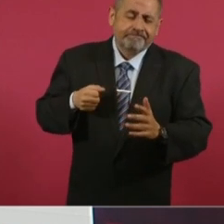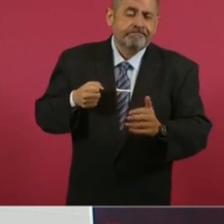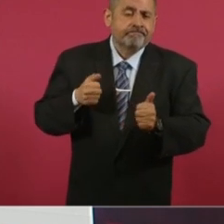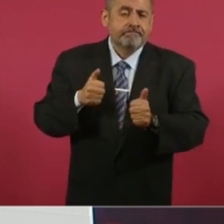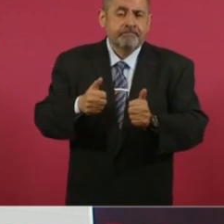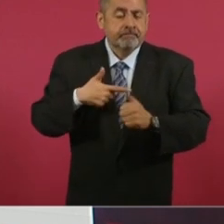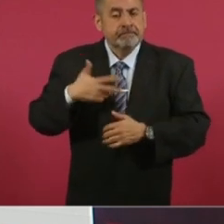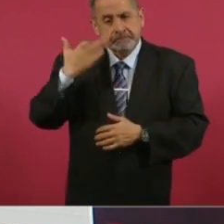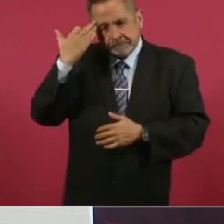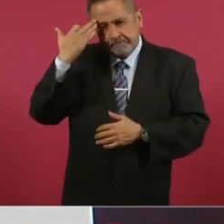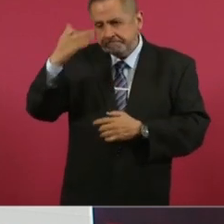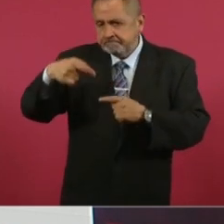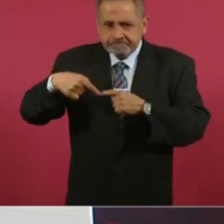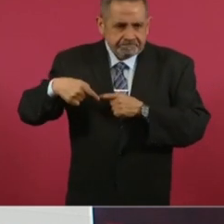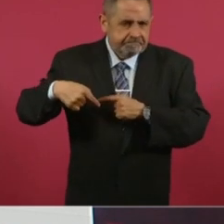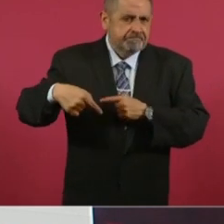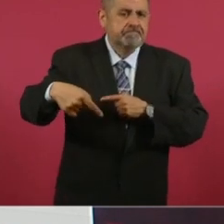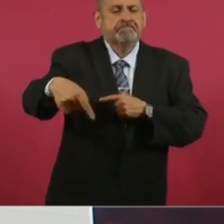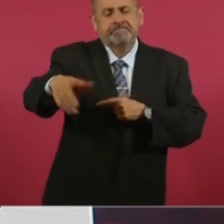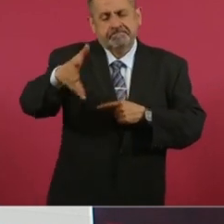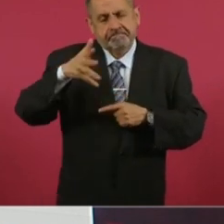va a llevar todavía